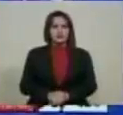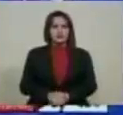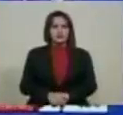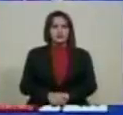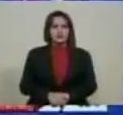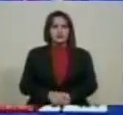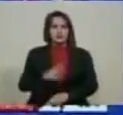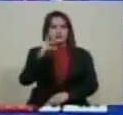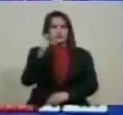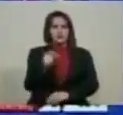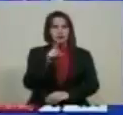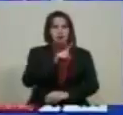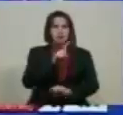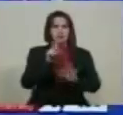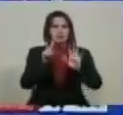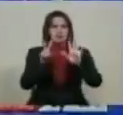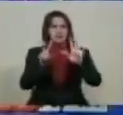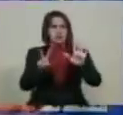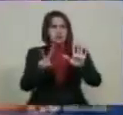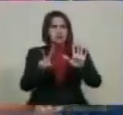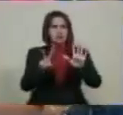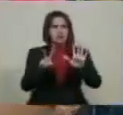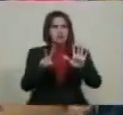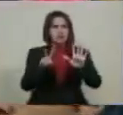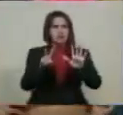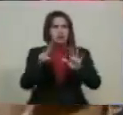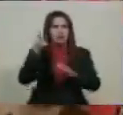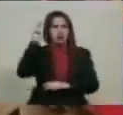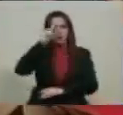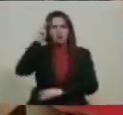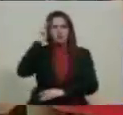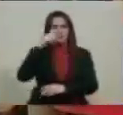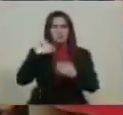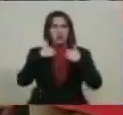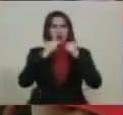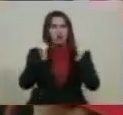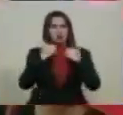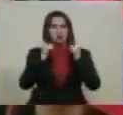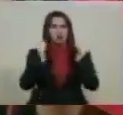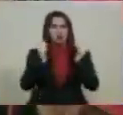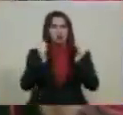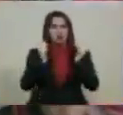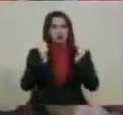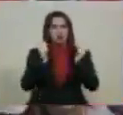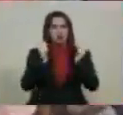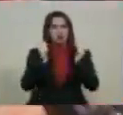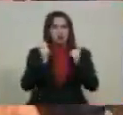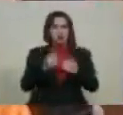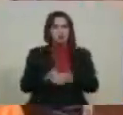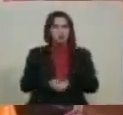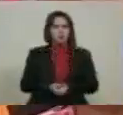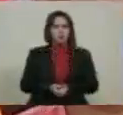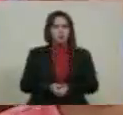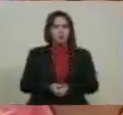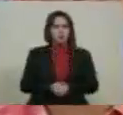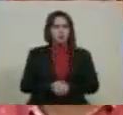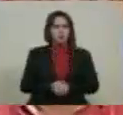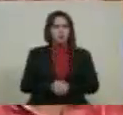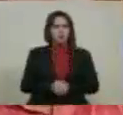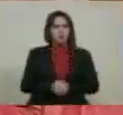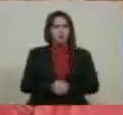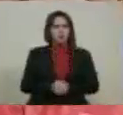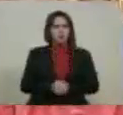Número 17, compañero profe Aristóbulo Isturiz,